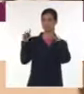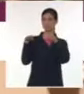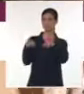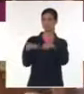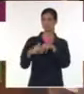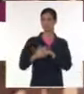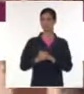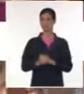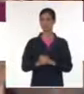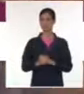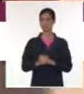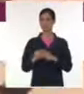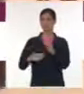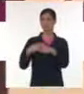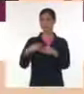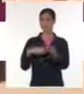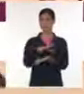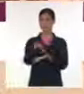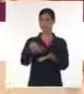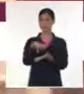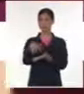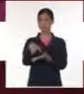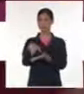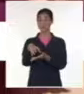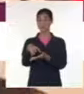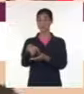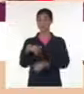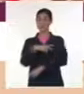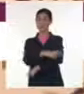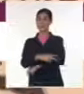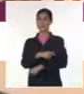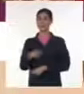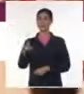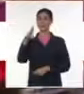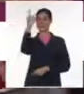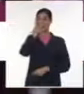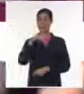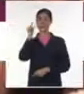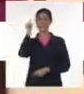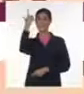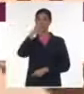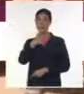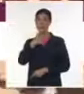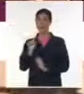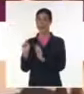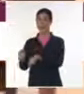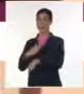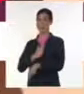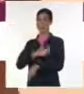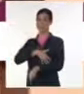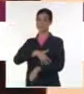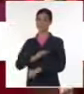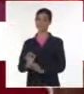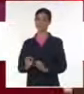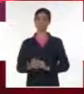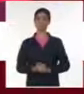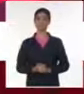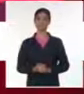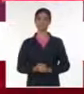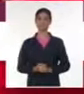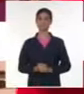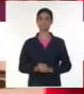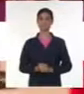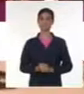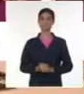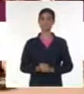en Rafah, en el sur de la Franja de Gaza. Mientras, la ayuda militar a Tel Aviv sigue. El actual inquilino